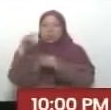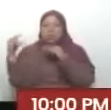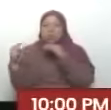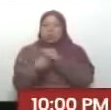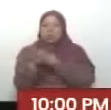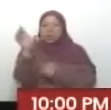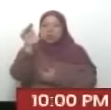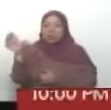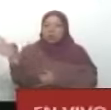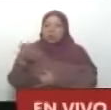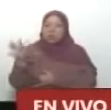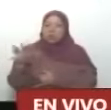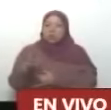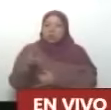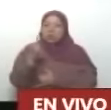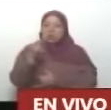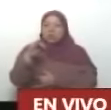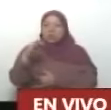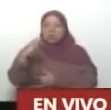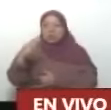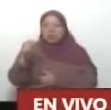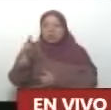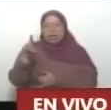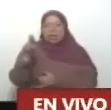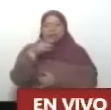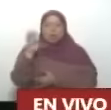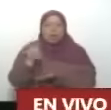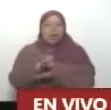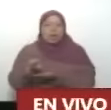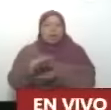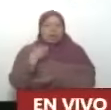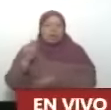el monumental Ricardo Aguirre. 65. 65. Y el